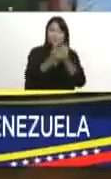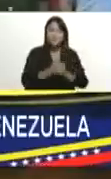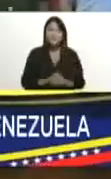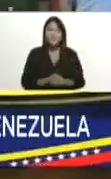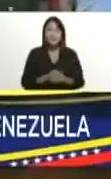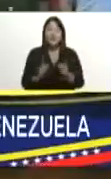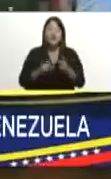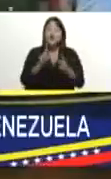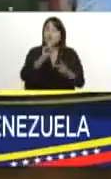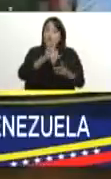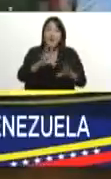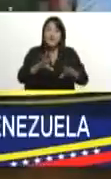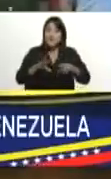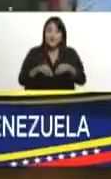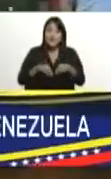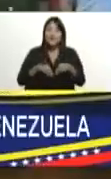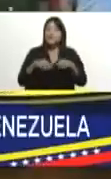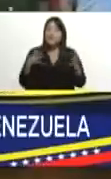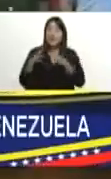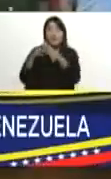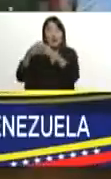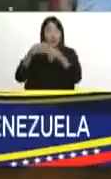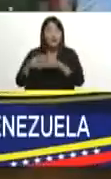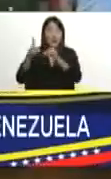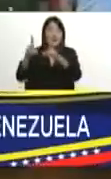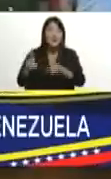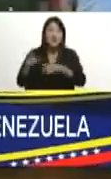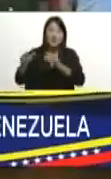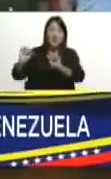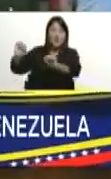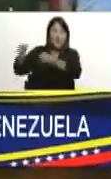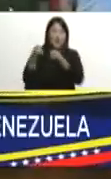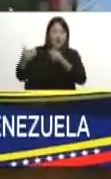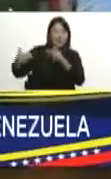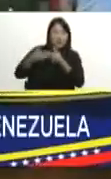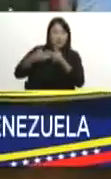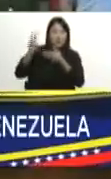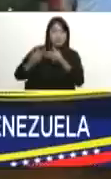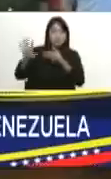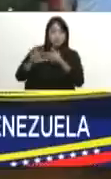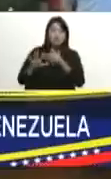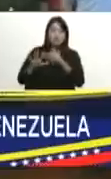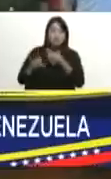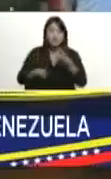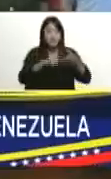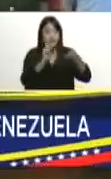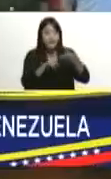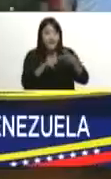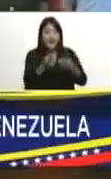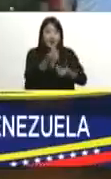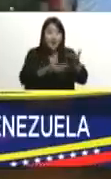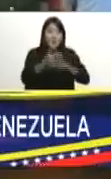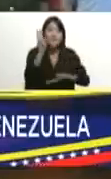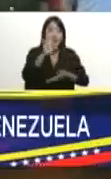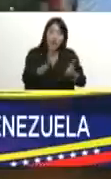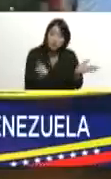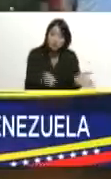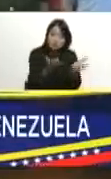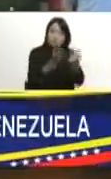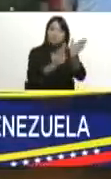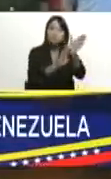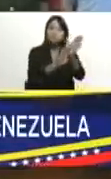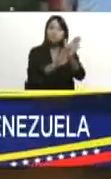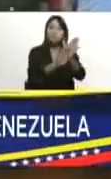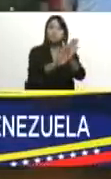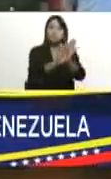condenar y exigir el levantamiento de las sanciones criminales e impulsar la recuperación económica a través de la construcción